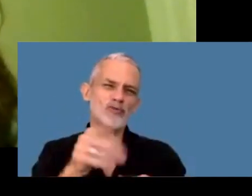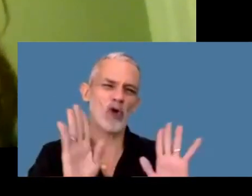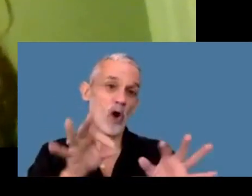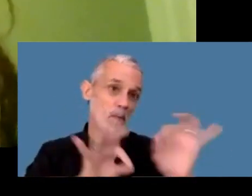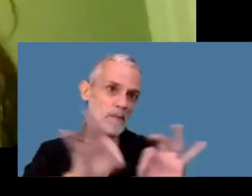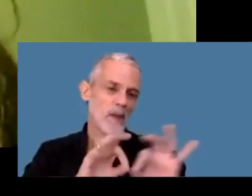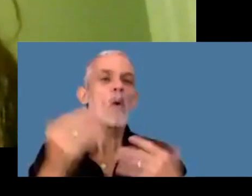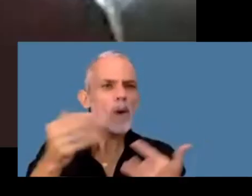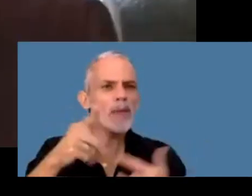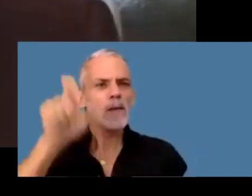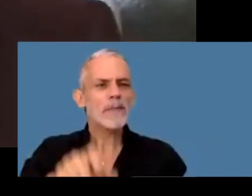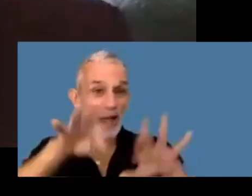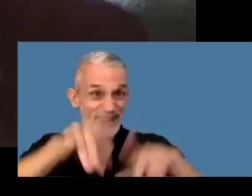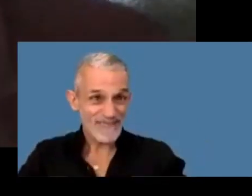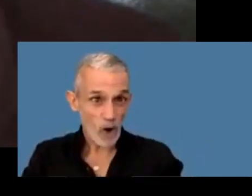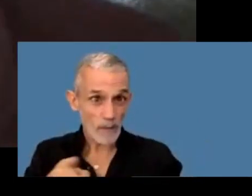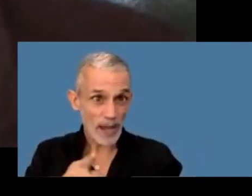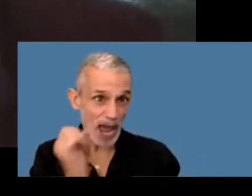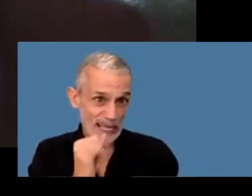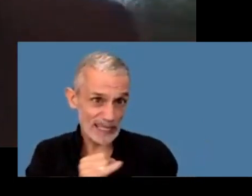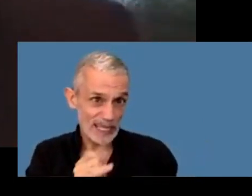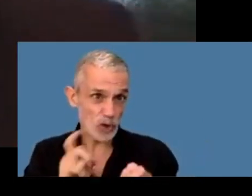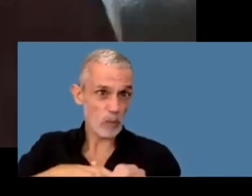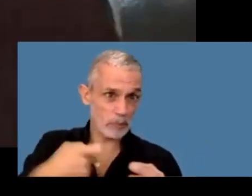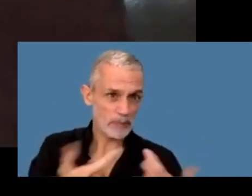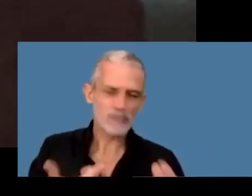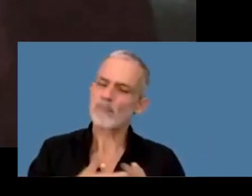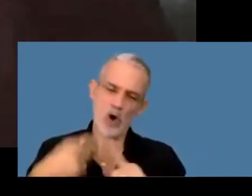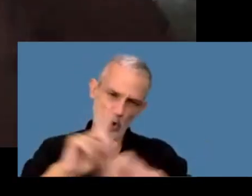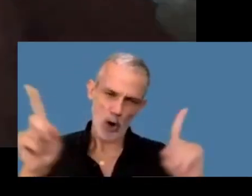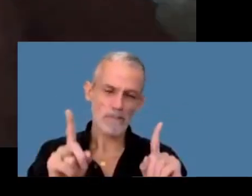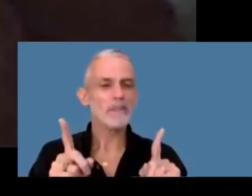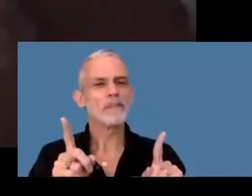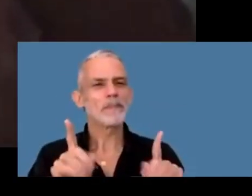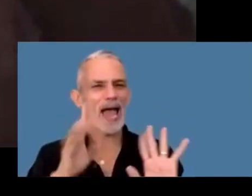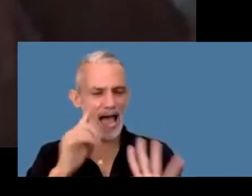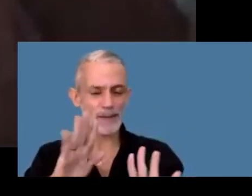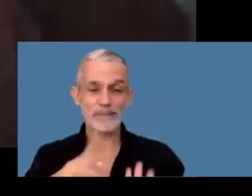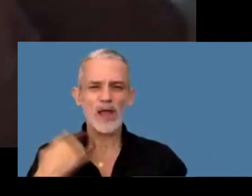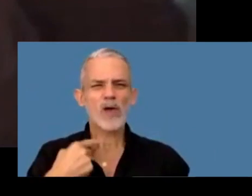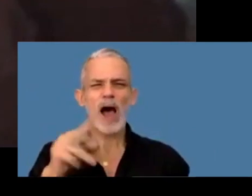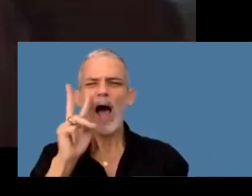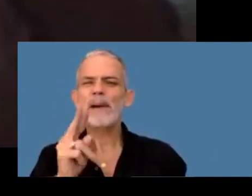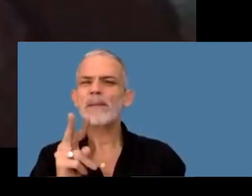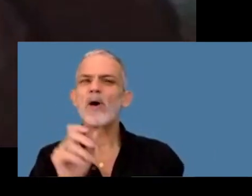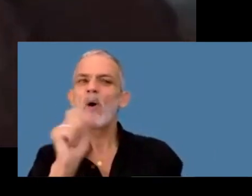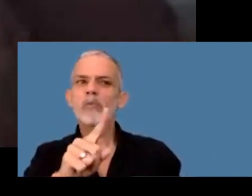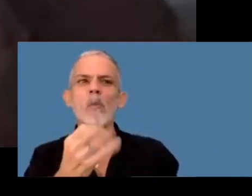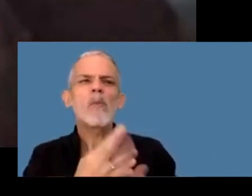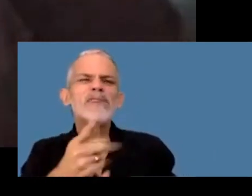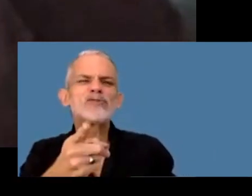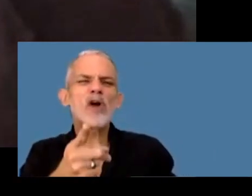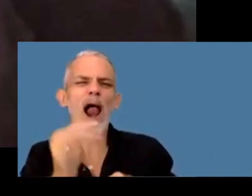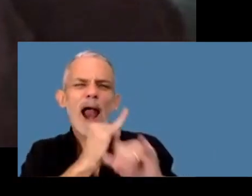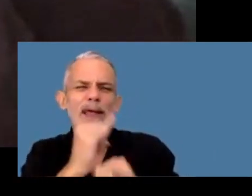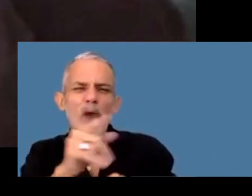para atrás? Bueno, acá es un problema, porque de vuelta, ¿no? O sea, la primera pregunta que tengo que hacerme yo es cuál es la causa jurídica del incremento patrimonial